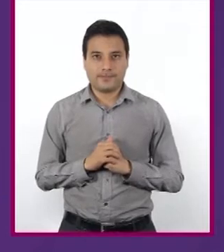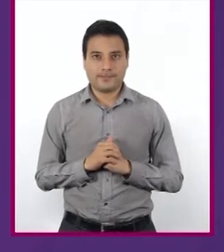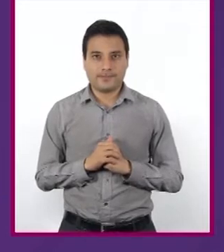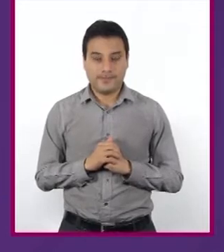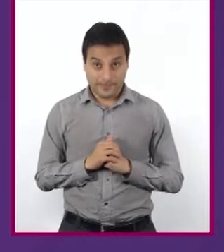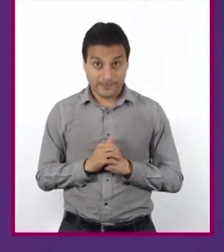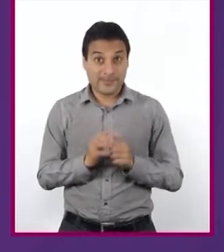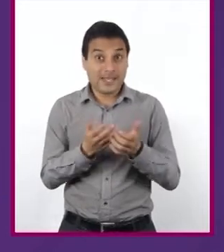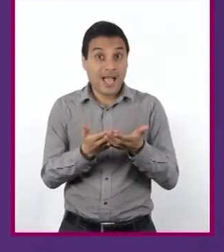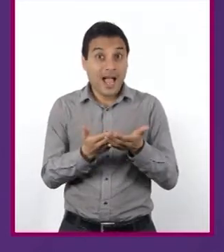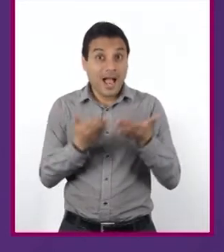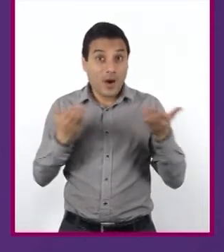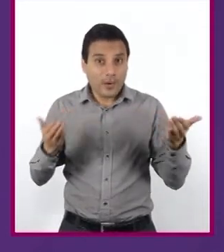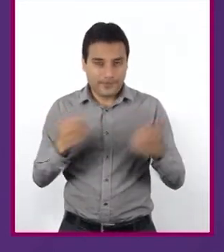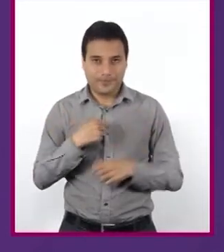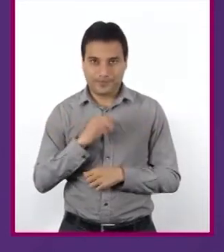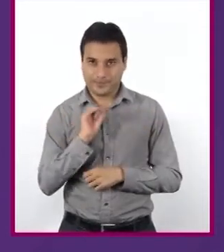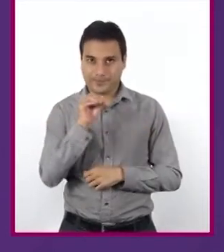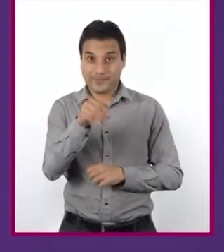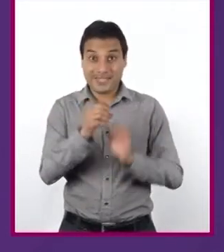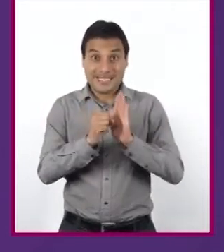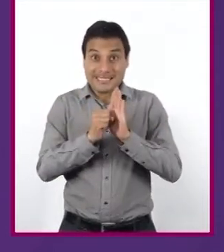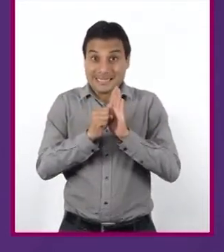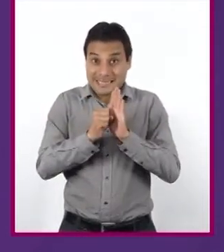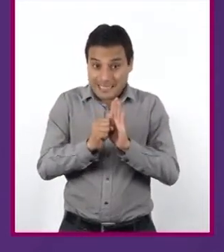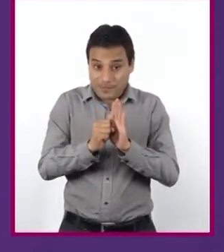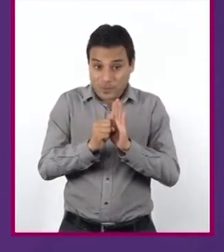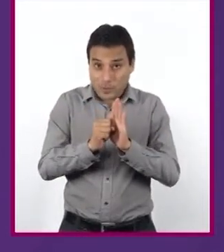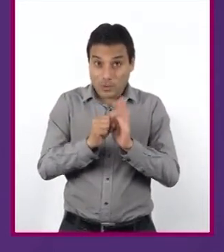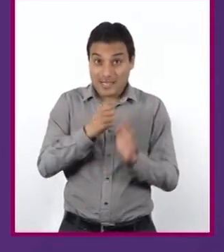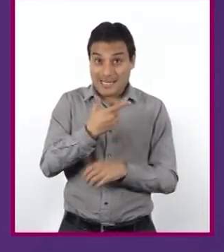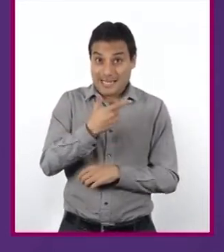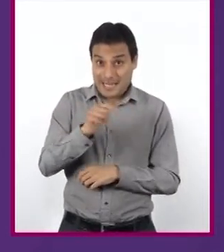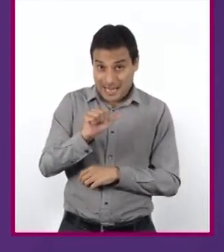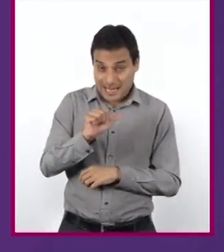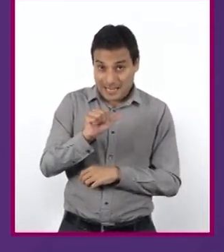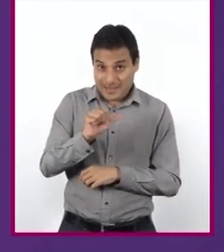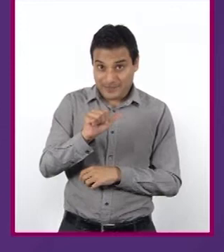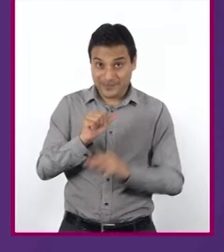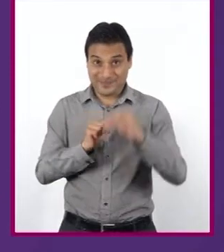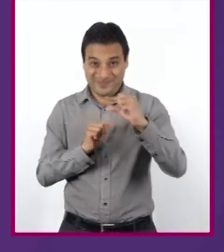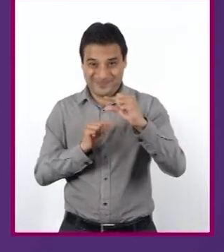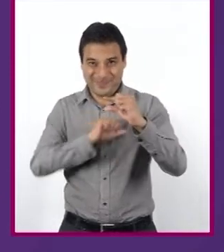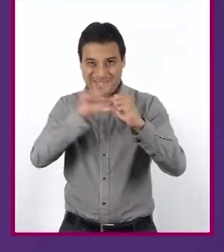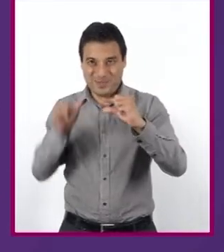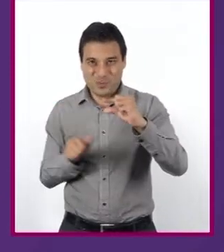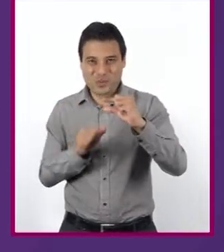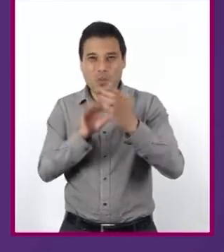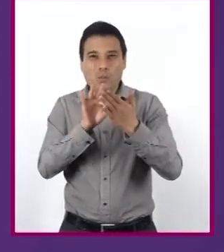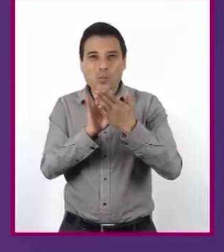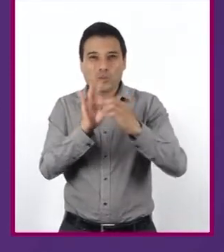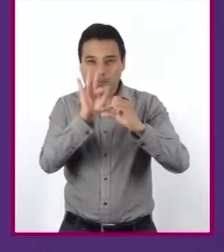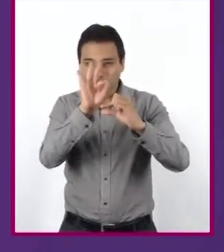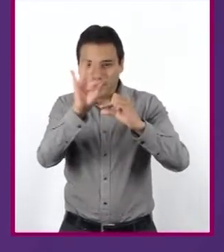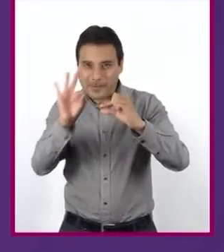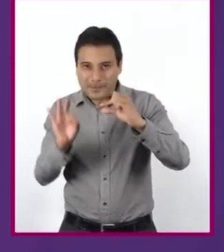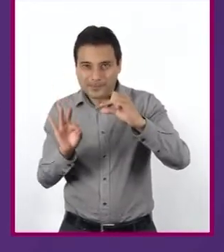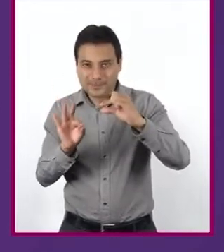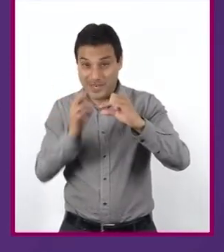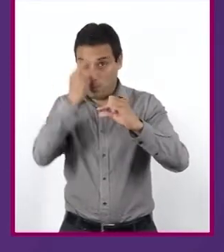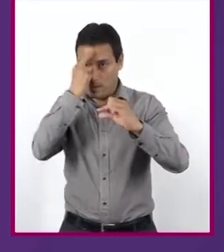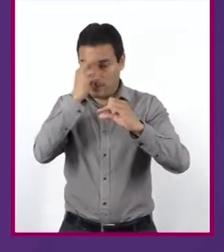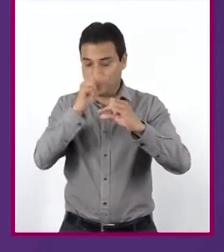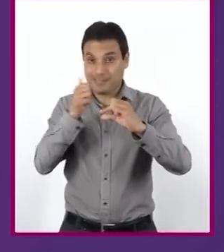Ahora colocamos su símbolo y empezamos a colocar los electrones de valencia en sentido de